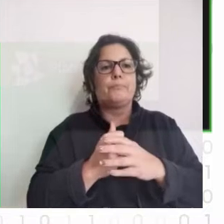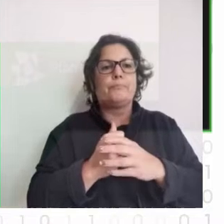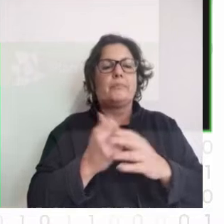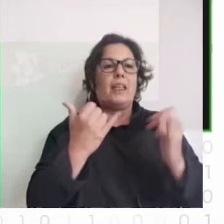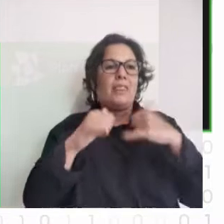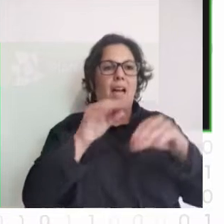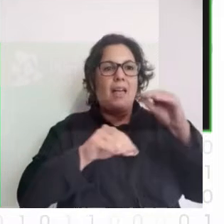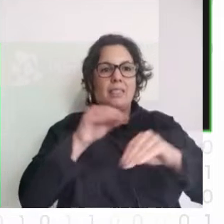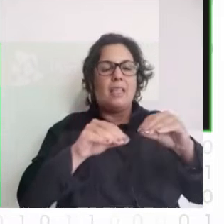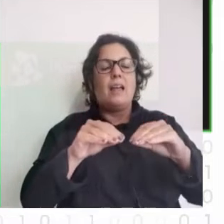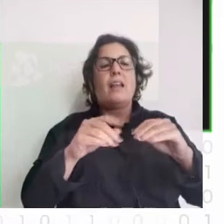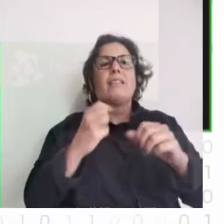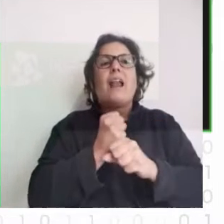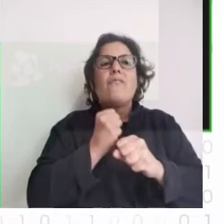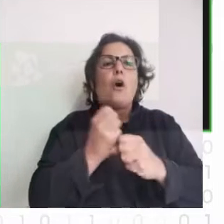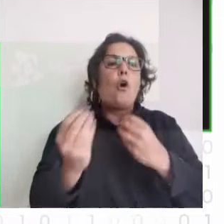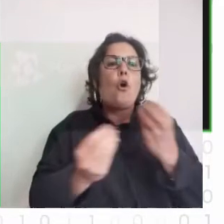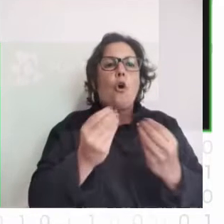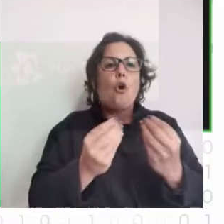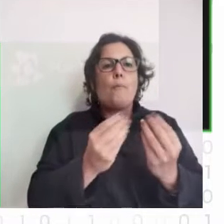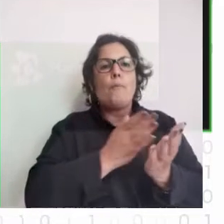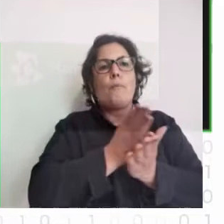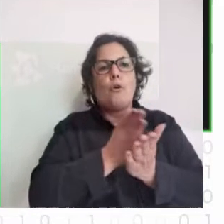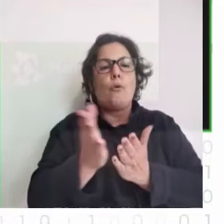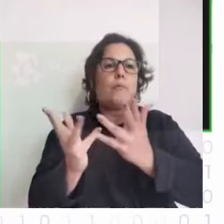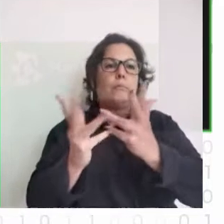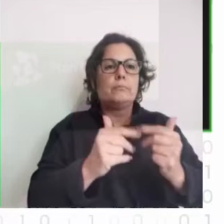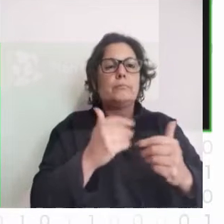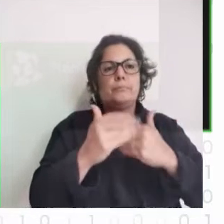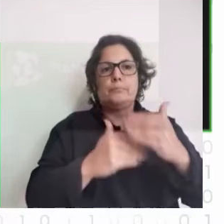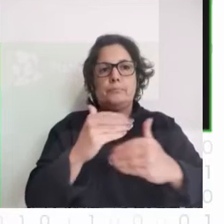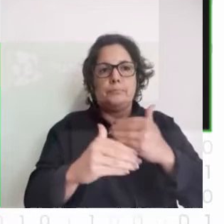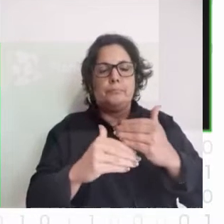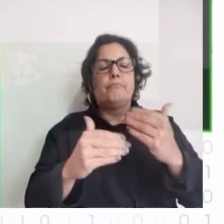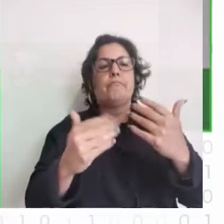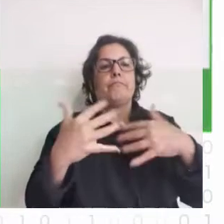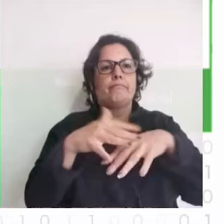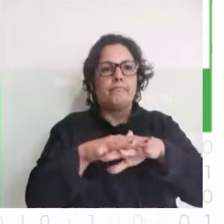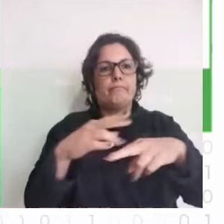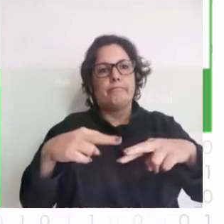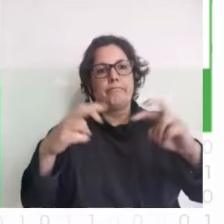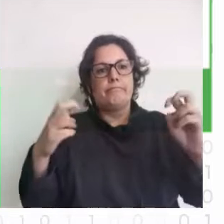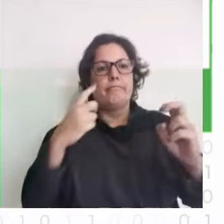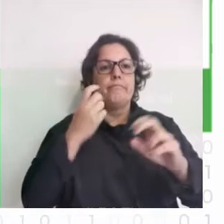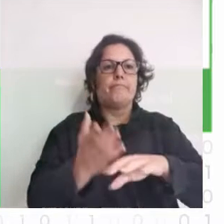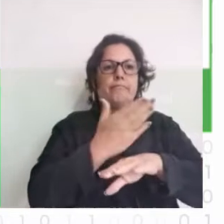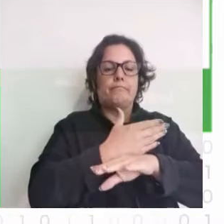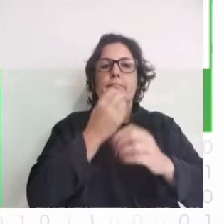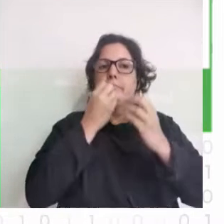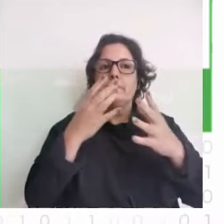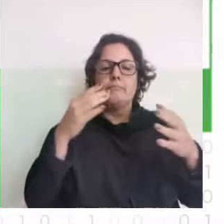Nuestras líneas de trabajo básicamente son estas: las de automatización de procesos, la integración en el análisis predictivo y enriquecido con esta